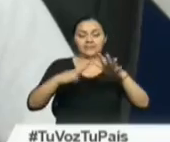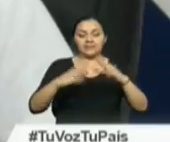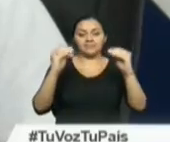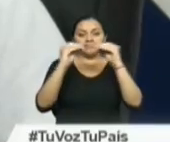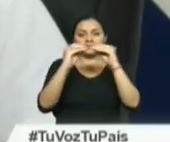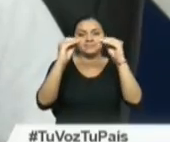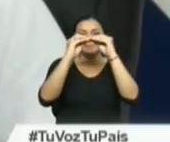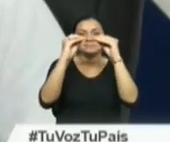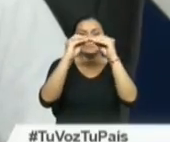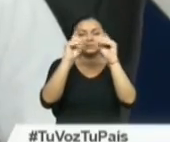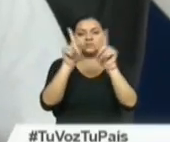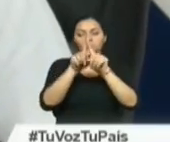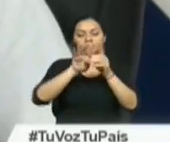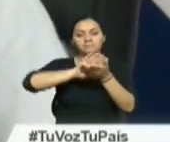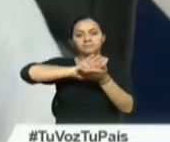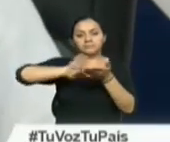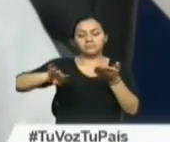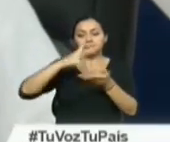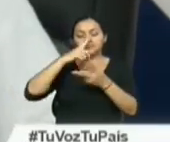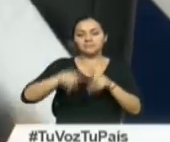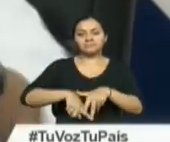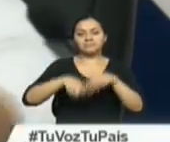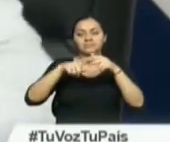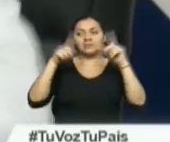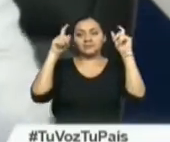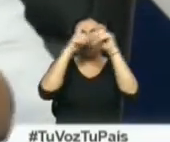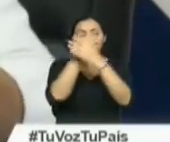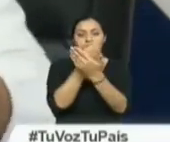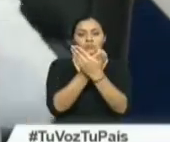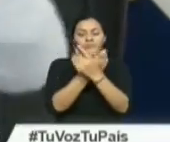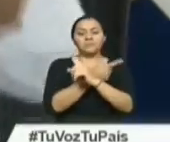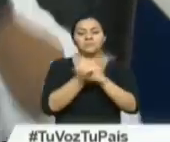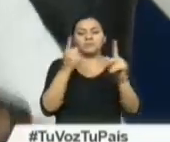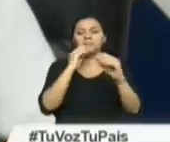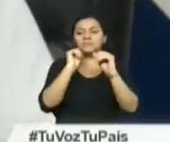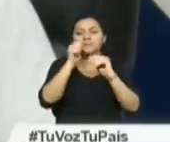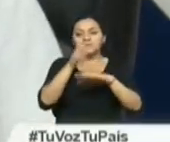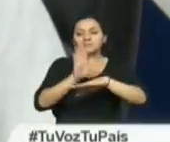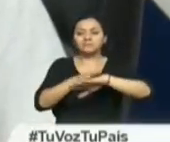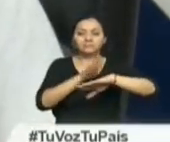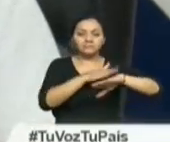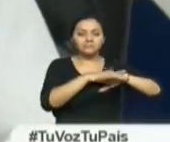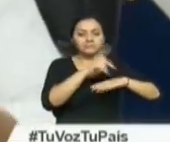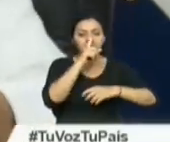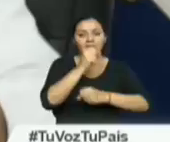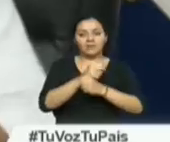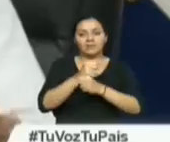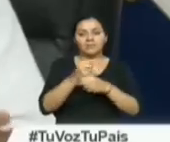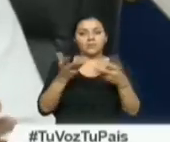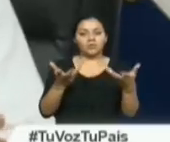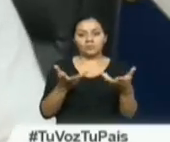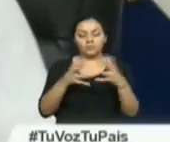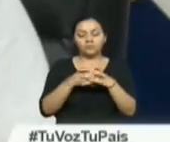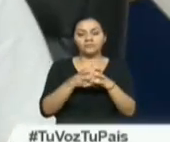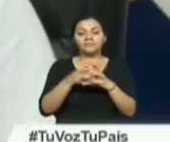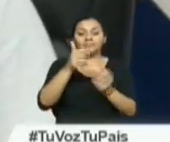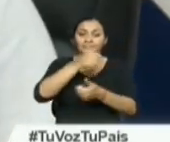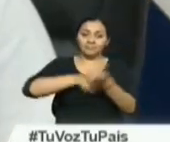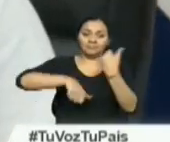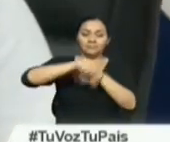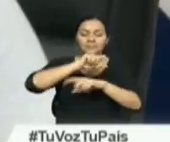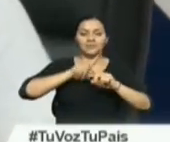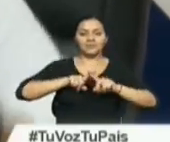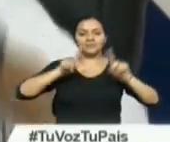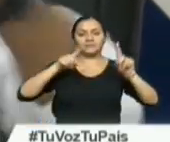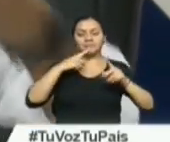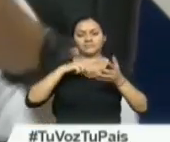reacciona con cierto rezago. No es que empiecen las dificultades económicas y al día siguiente se despide gente y aumenta la tasa de desempleo. Y lo contrario